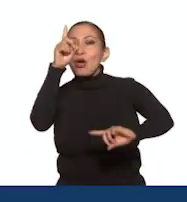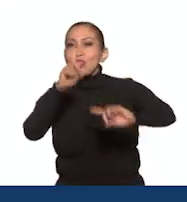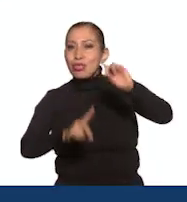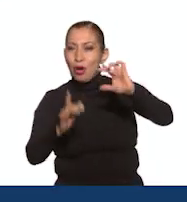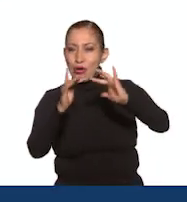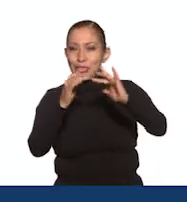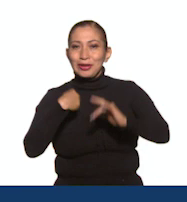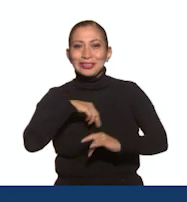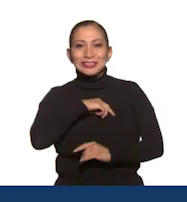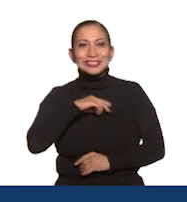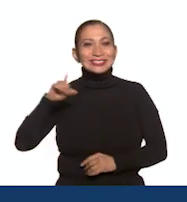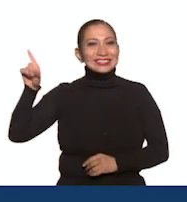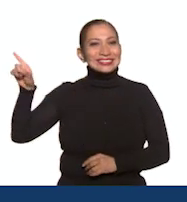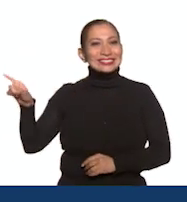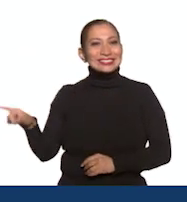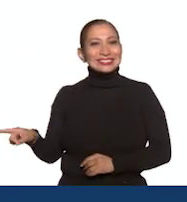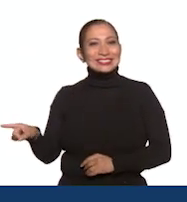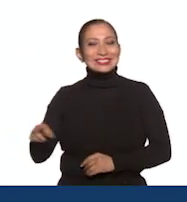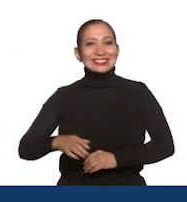dudas, contáctanos.